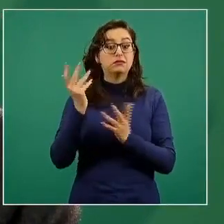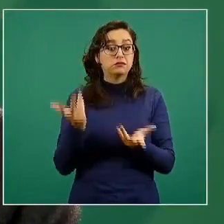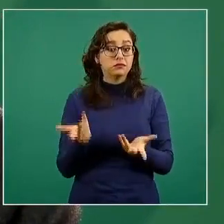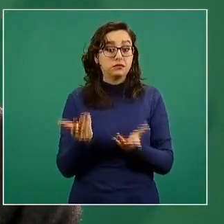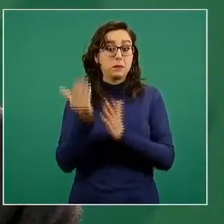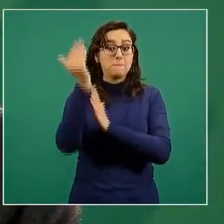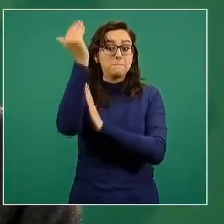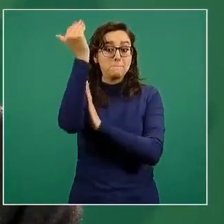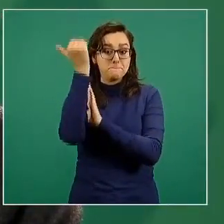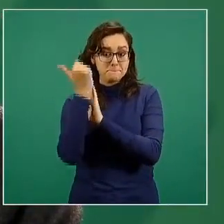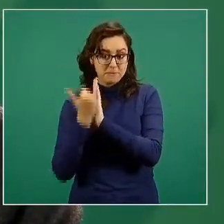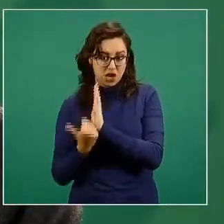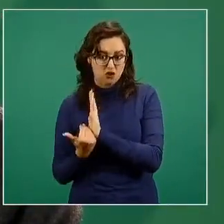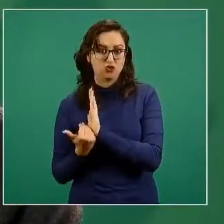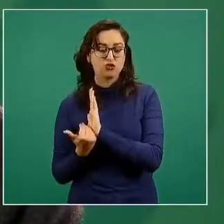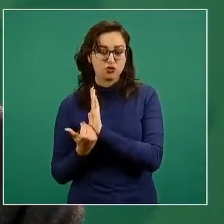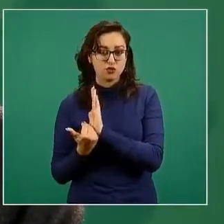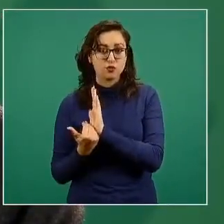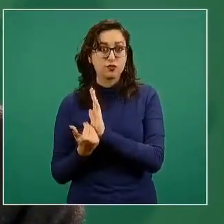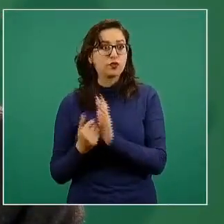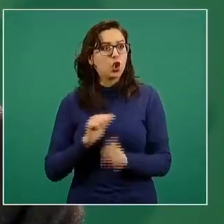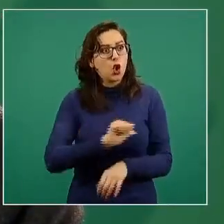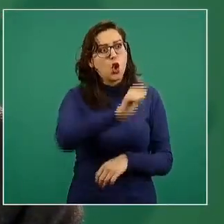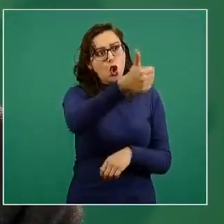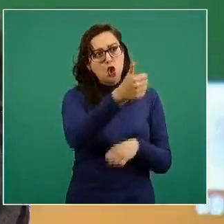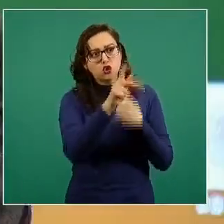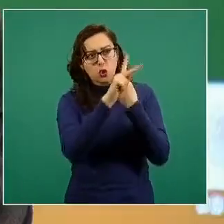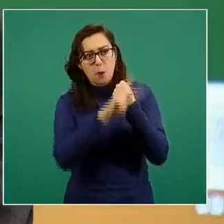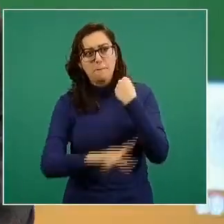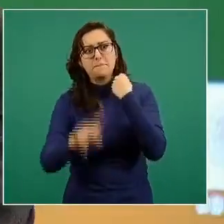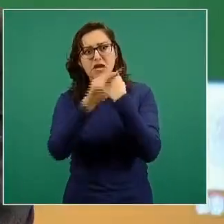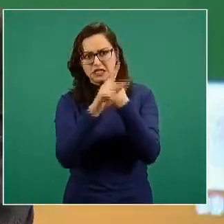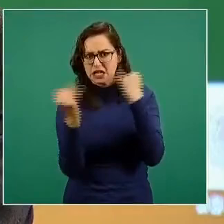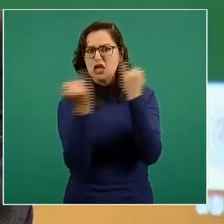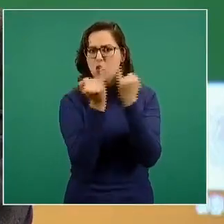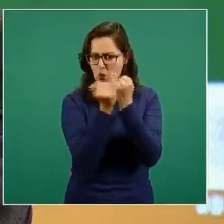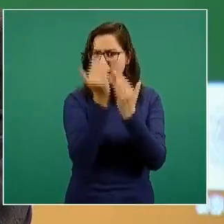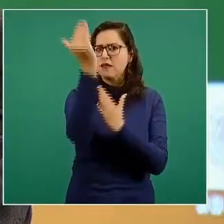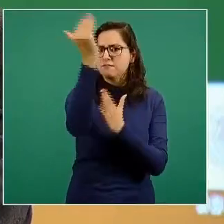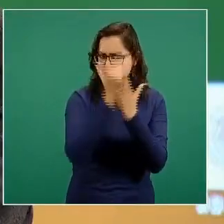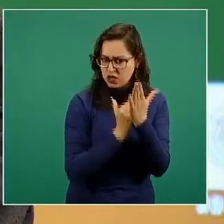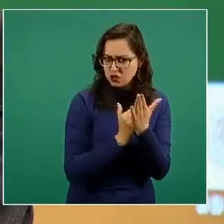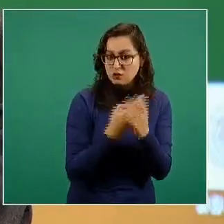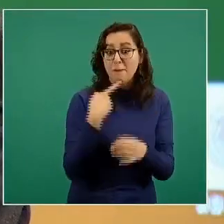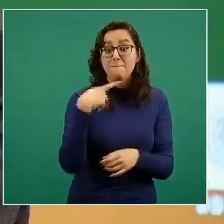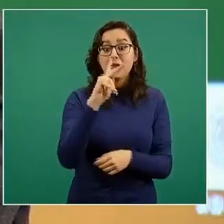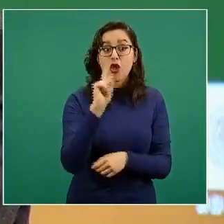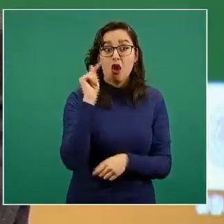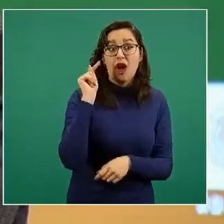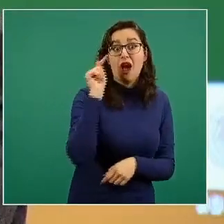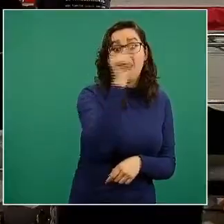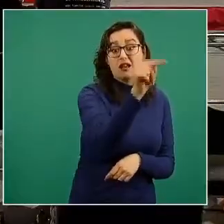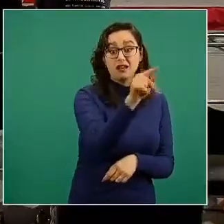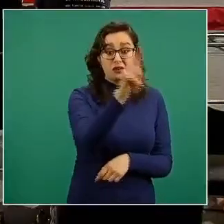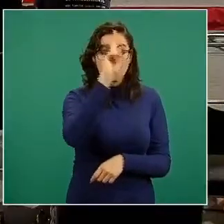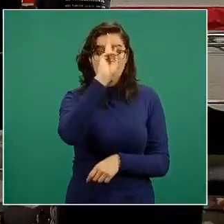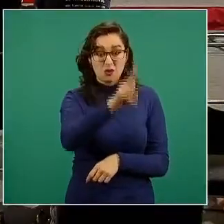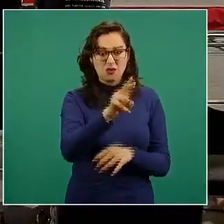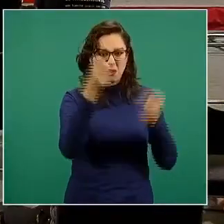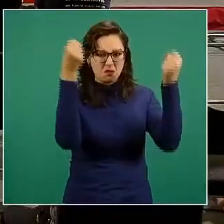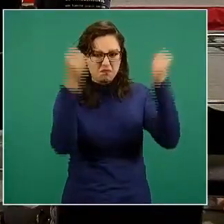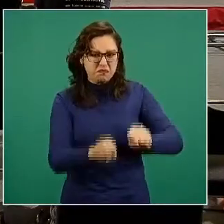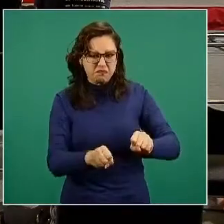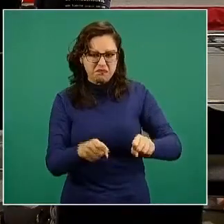alcanzado múltiples países que sí ejercieron acciones de coerción. Lo que nos lleva a pensar que no es